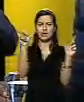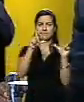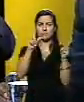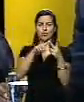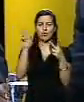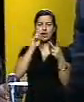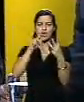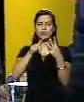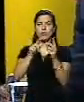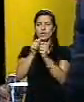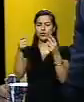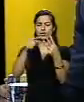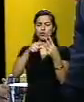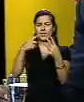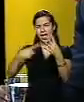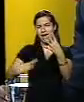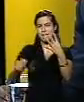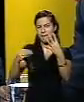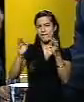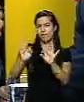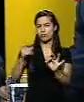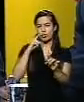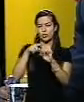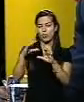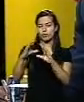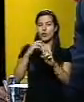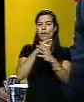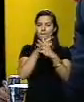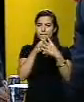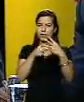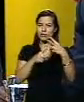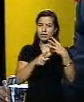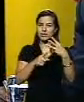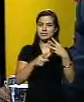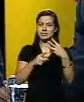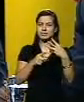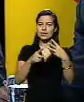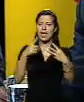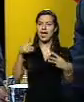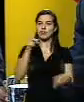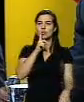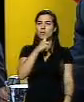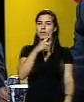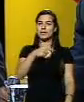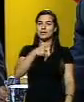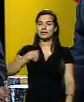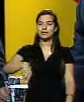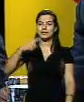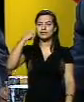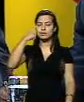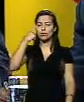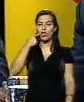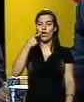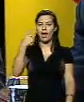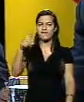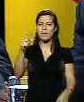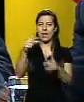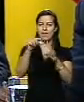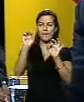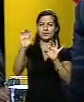otras formas de comunicación, pues aquí se habló de murales, lo que los chinos llamaban los dasibaos, que tanto